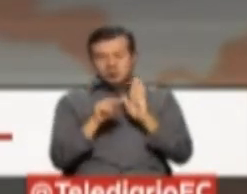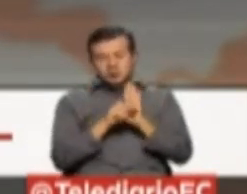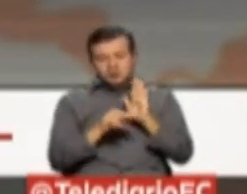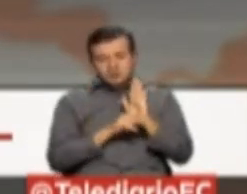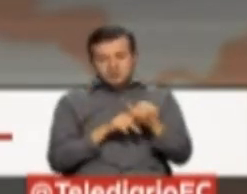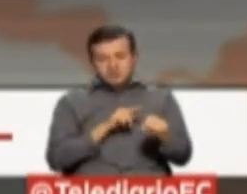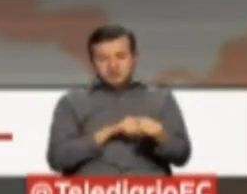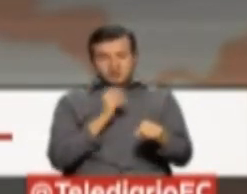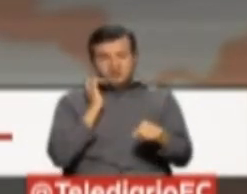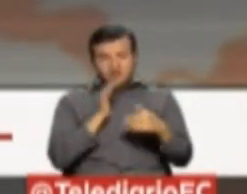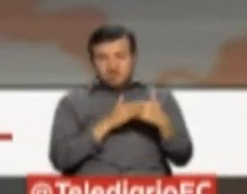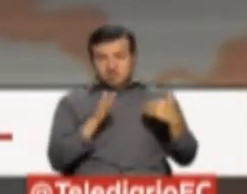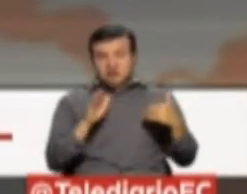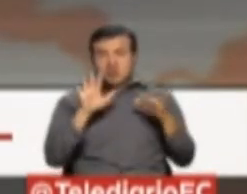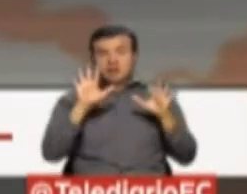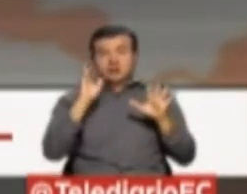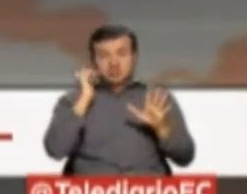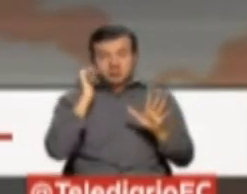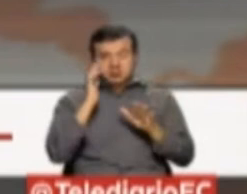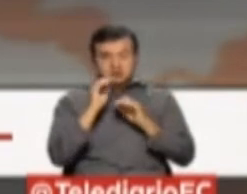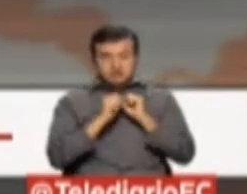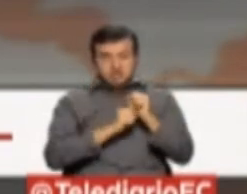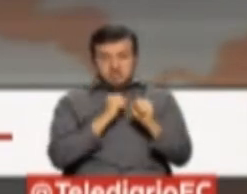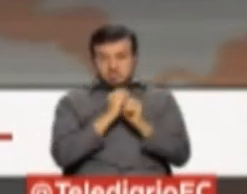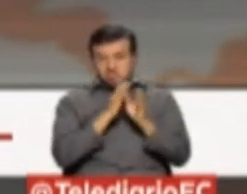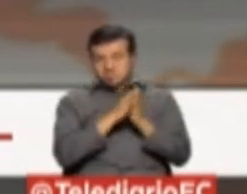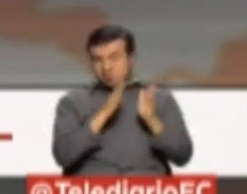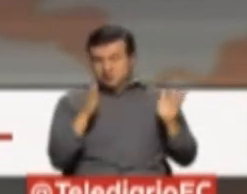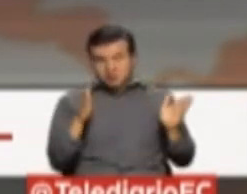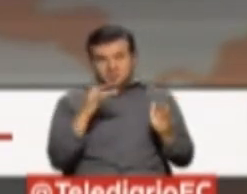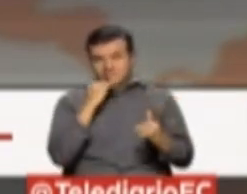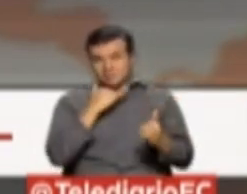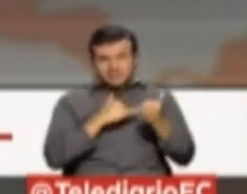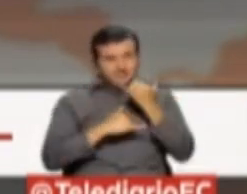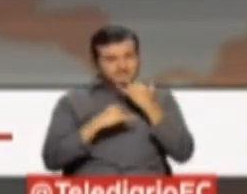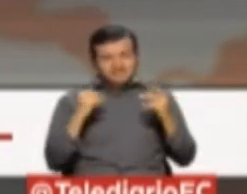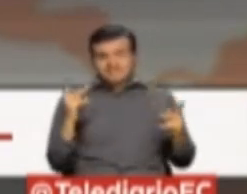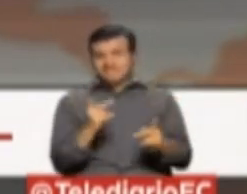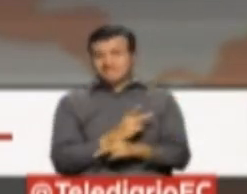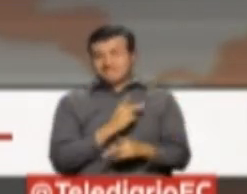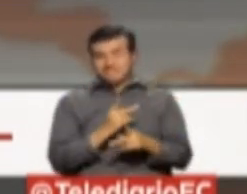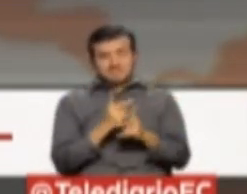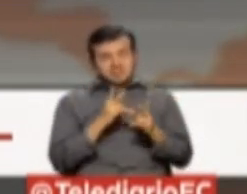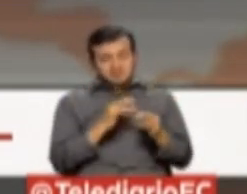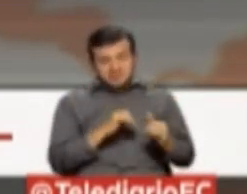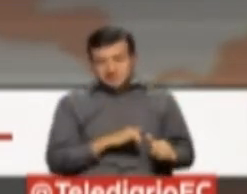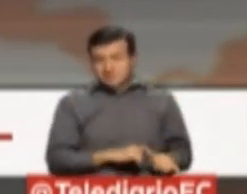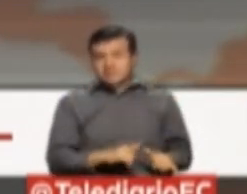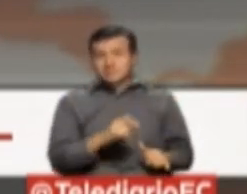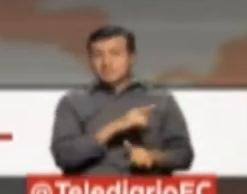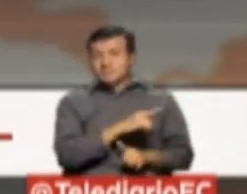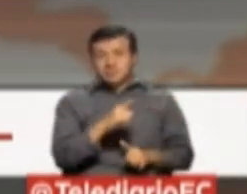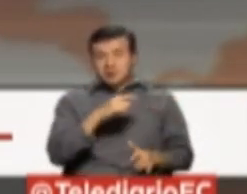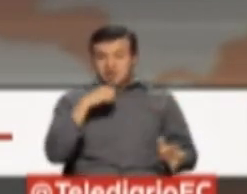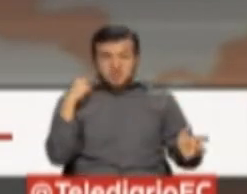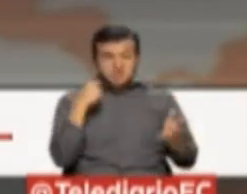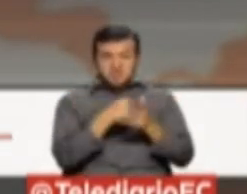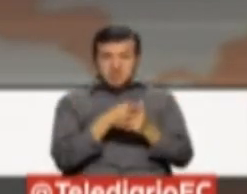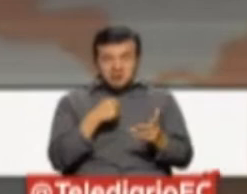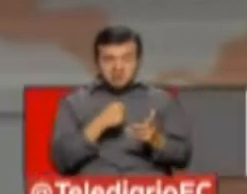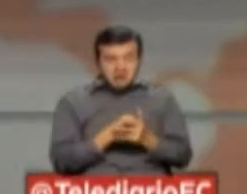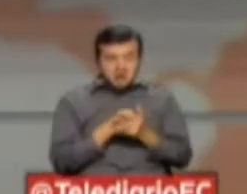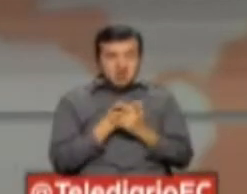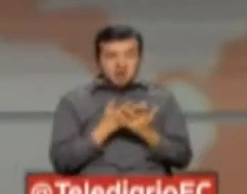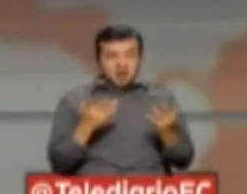vigencia ya de 10 años y que nos da sobrada razón para repetir lo que solemos decir que el siniestro de tránsito per se